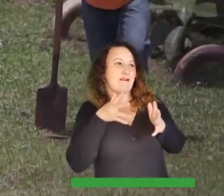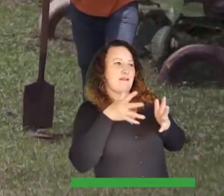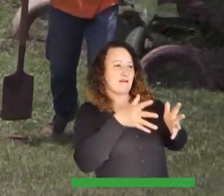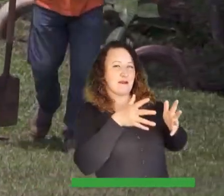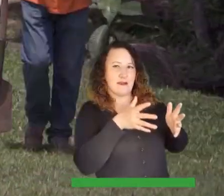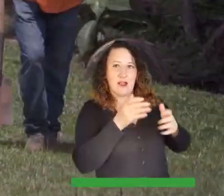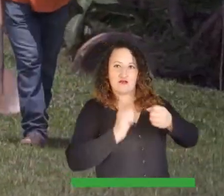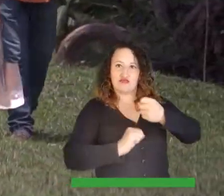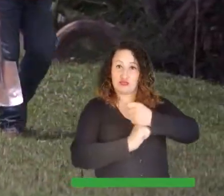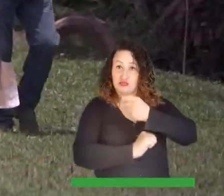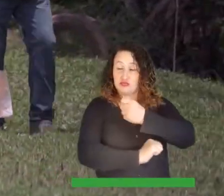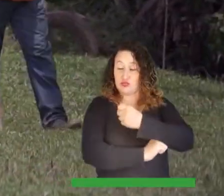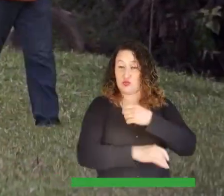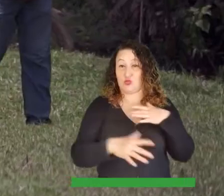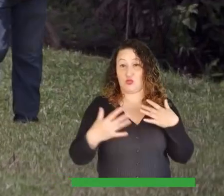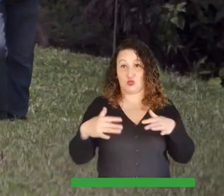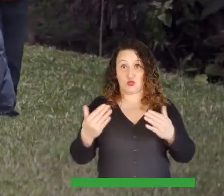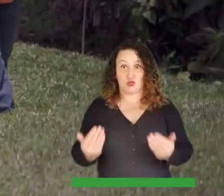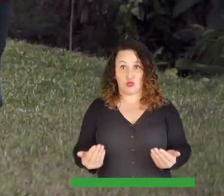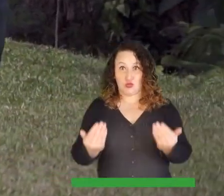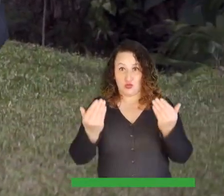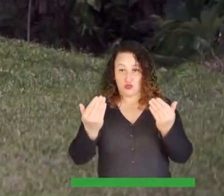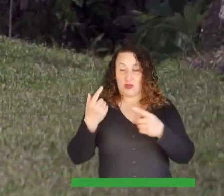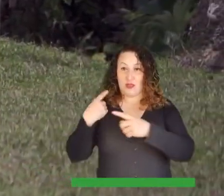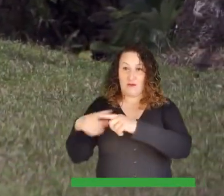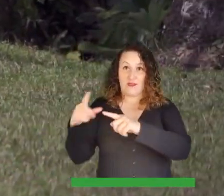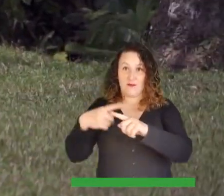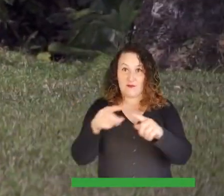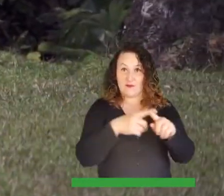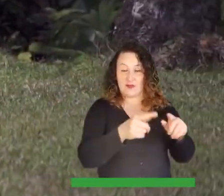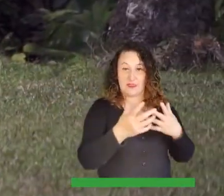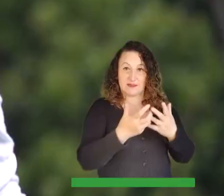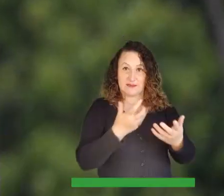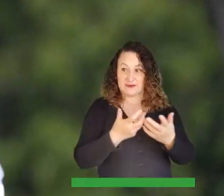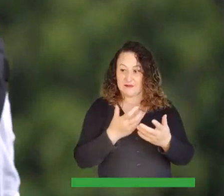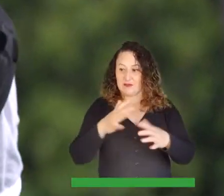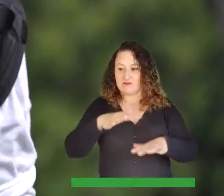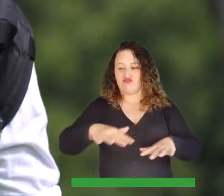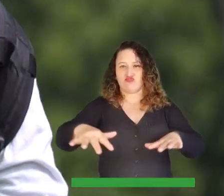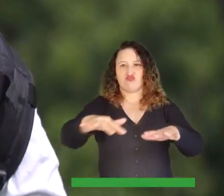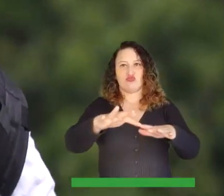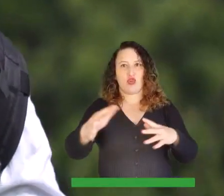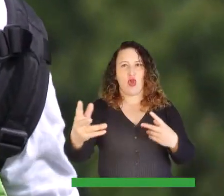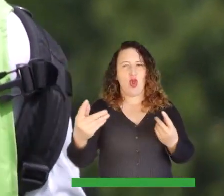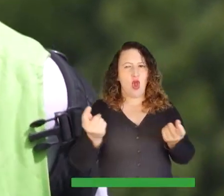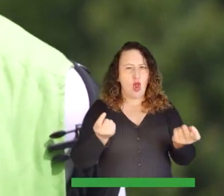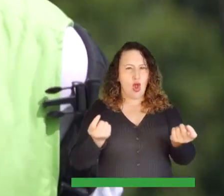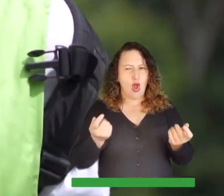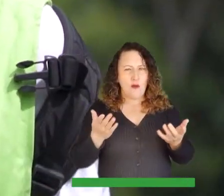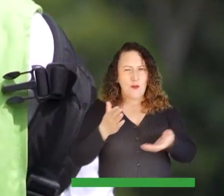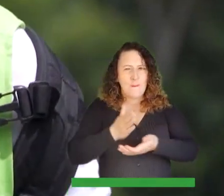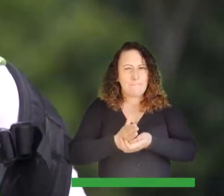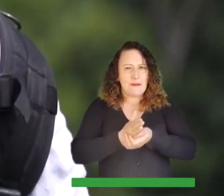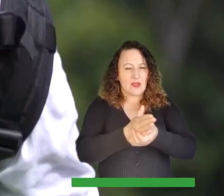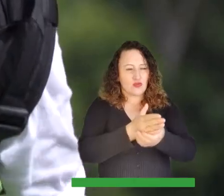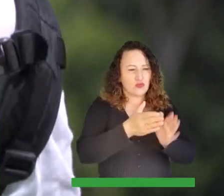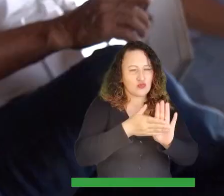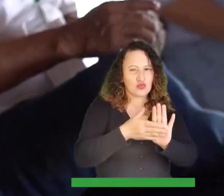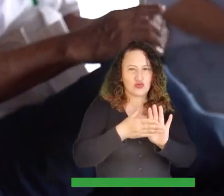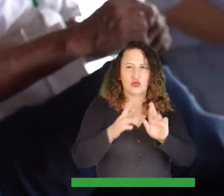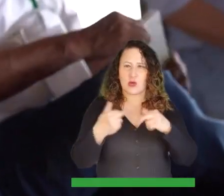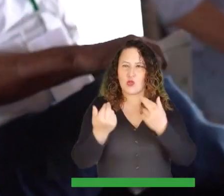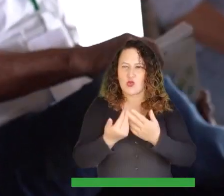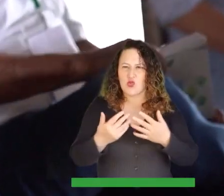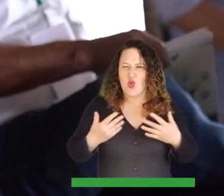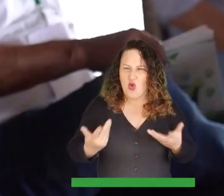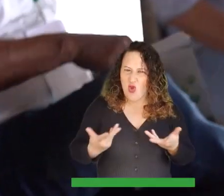estamos fortaleciendo aquellos diferentes sistemas de extensión, cómo hacer una demostración de método, cómo hacer una reunión, cómo